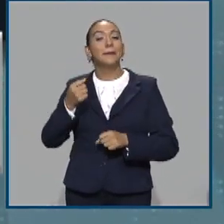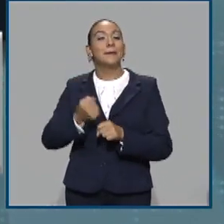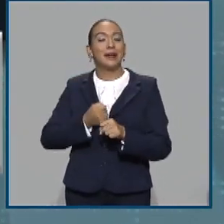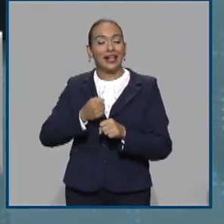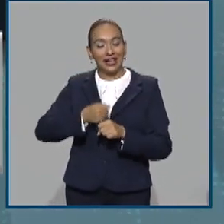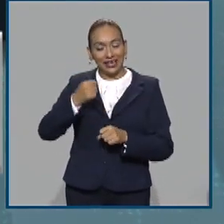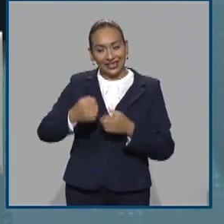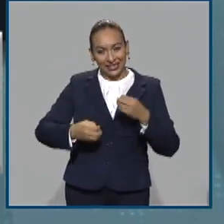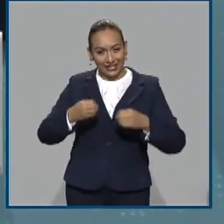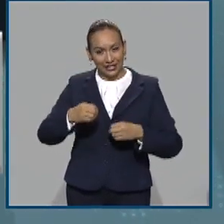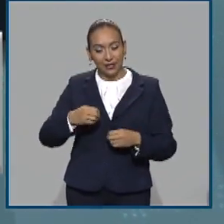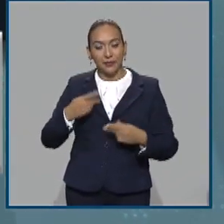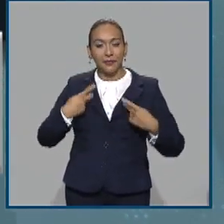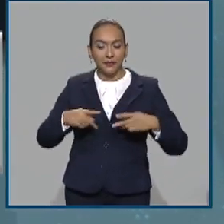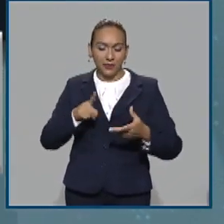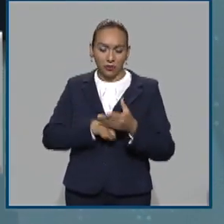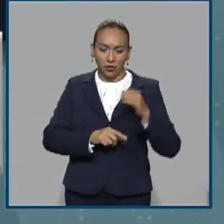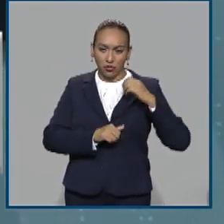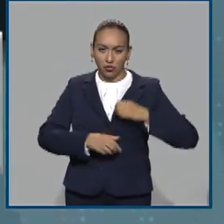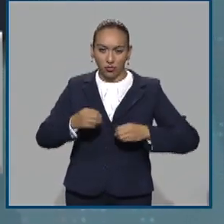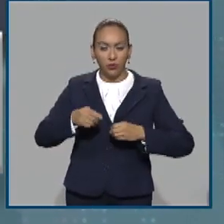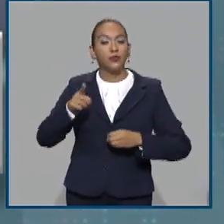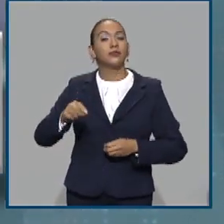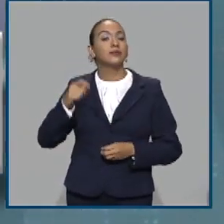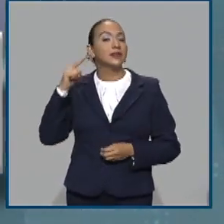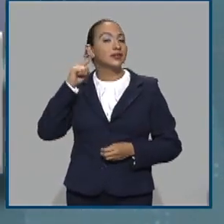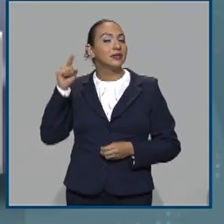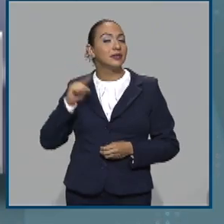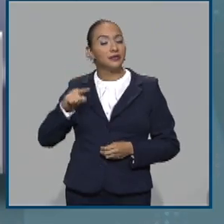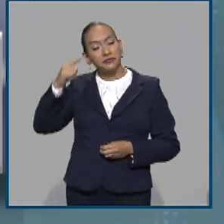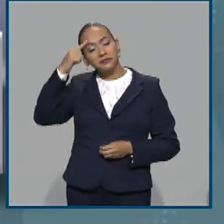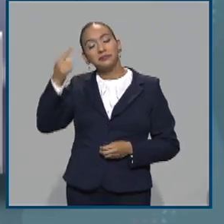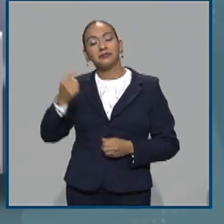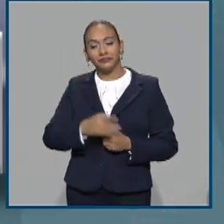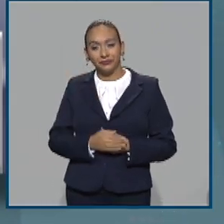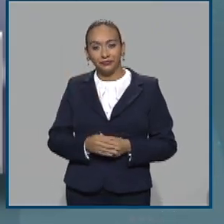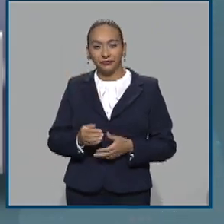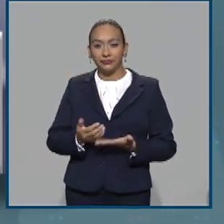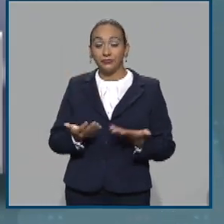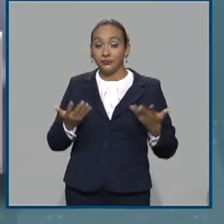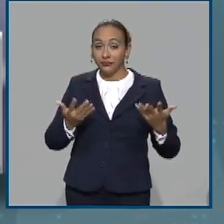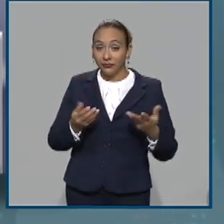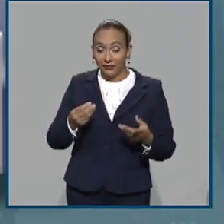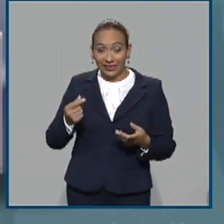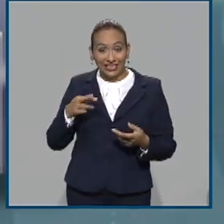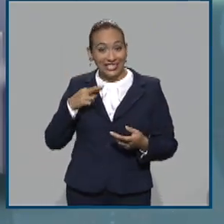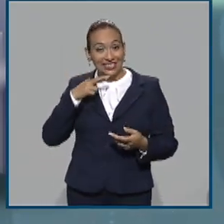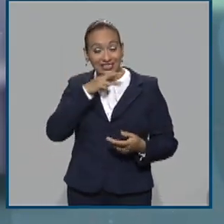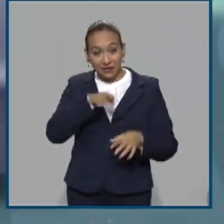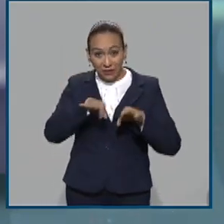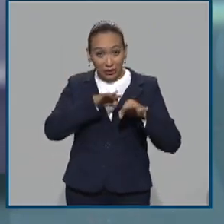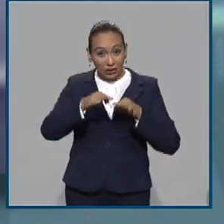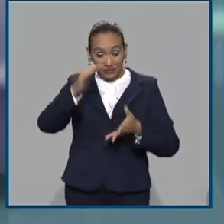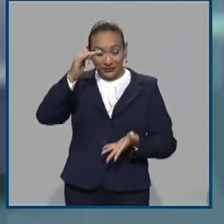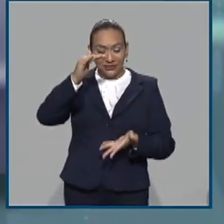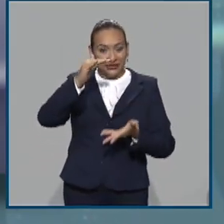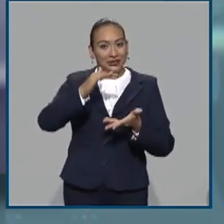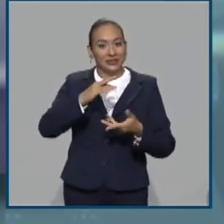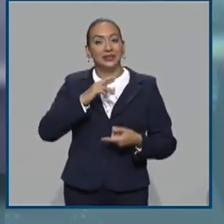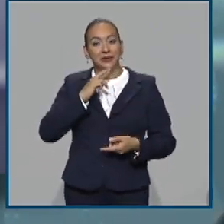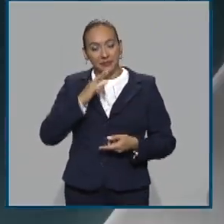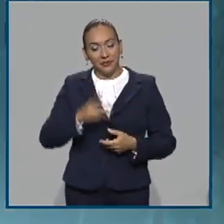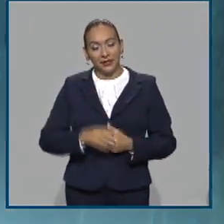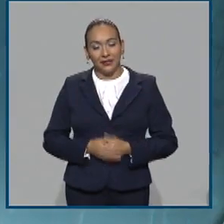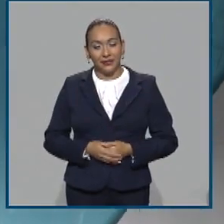México a personal del Poder Judicial de Zacatecas para ayudar a desahogar de manera más ágil la labor jurisdiccional diaria.